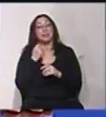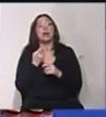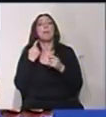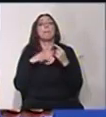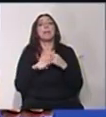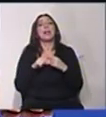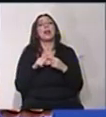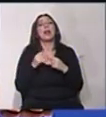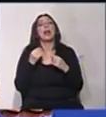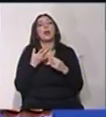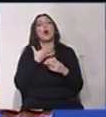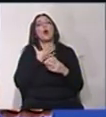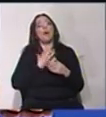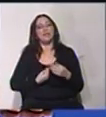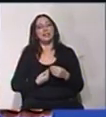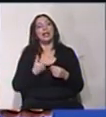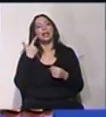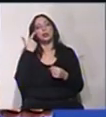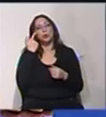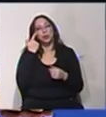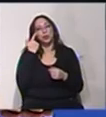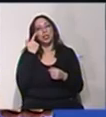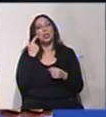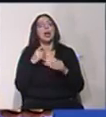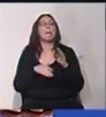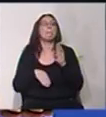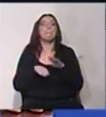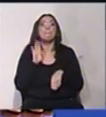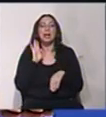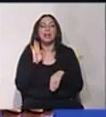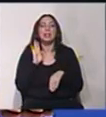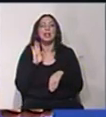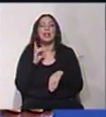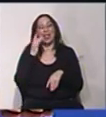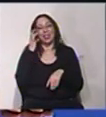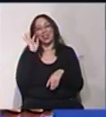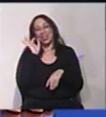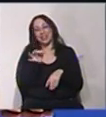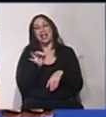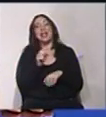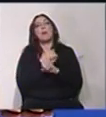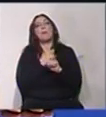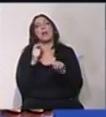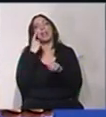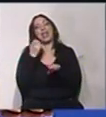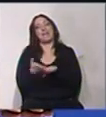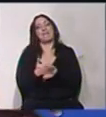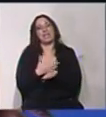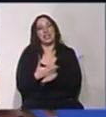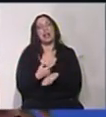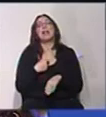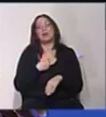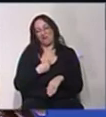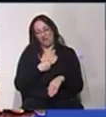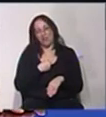es la convicción de que el suicidio es en su mayoría detectable y evitable. Nosotros damos fe